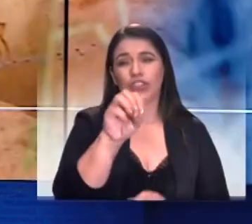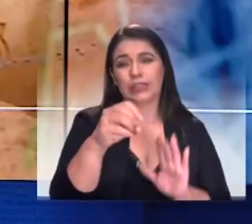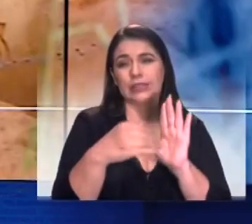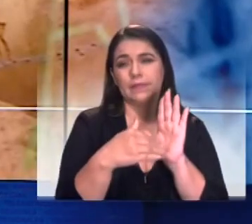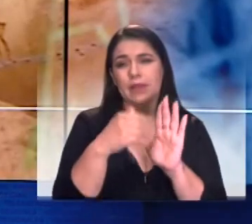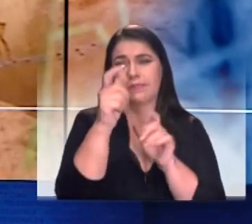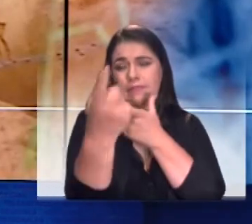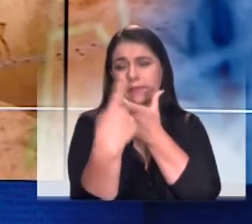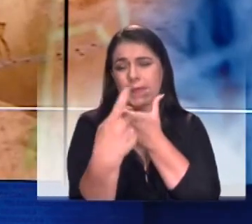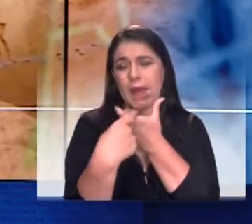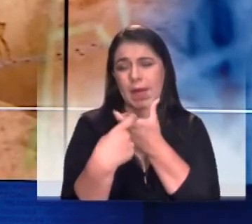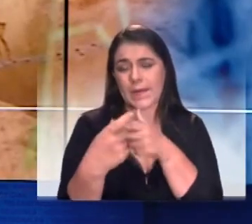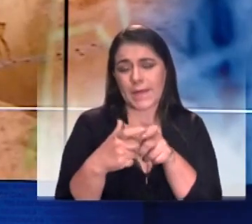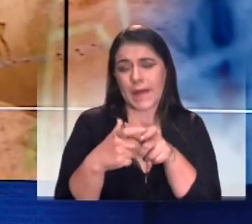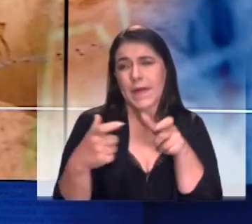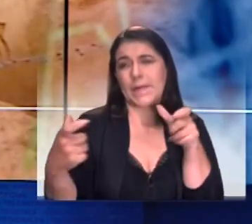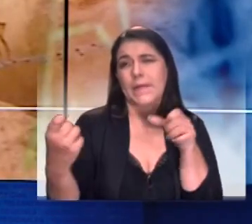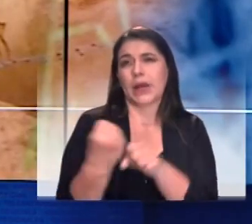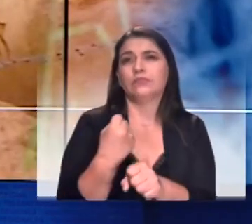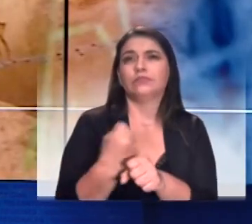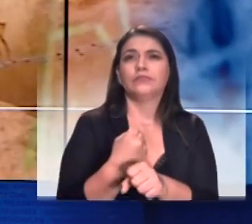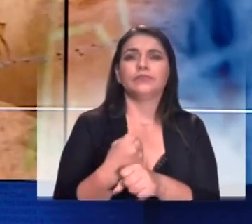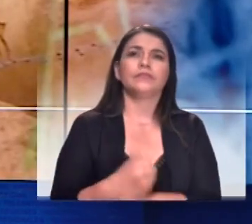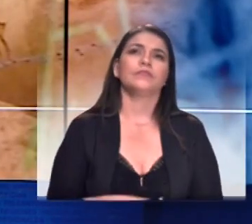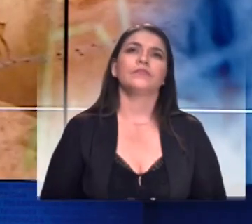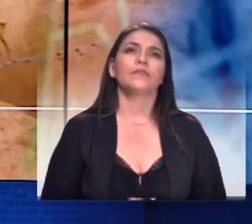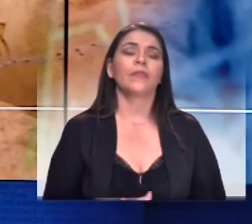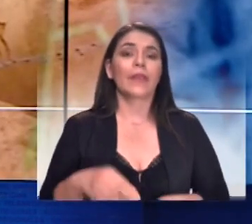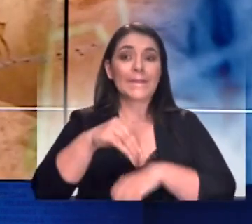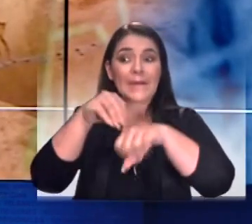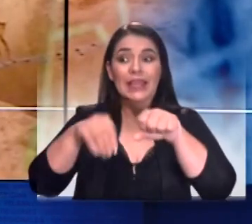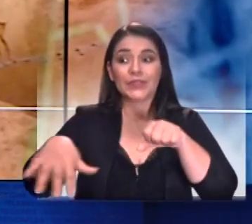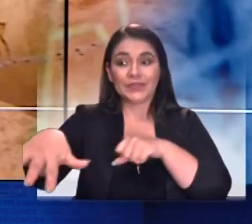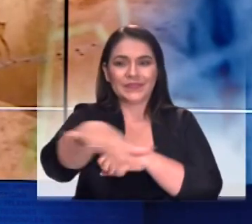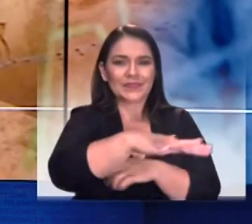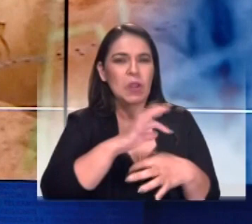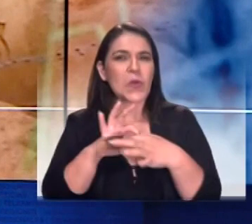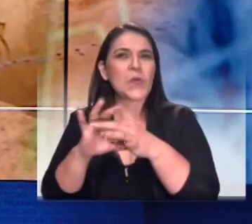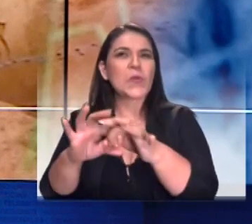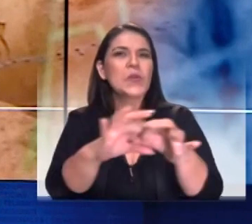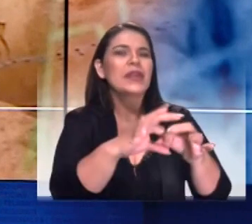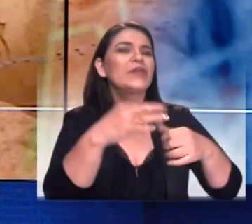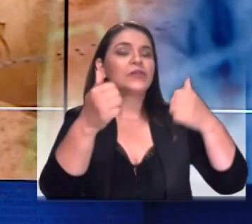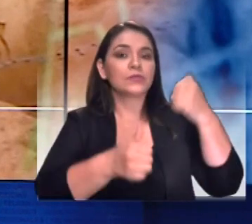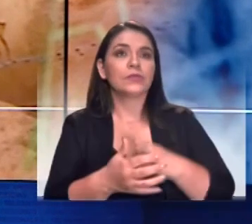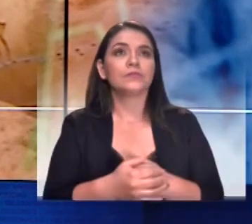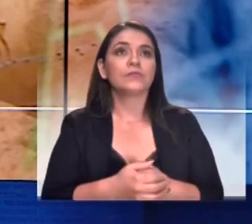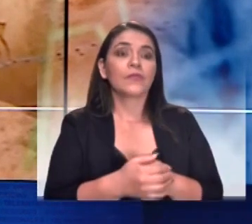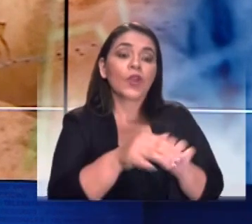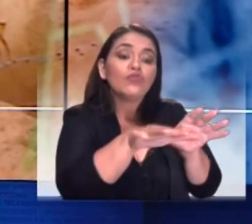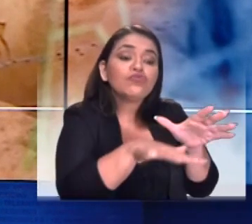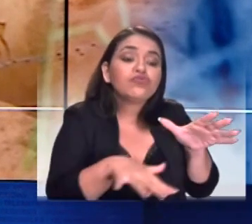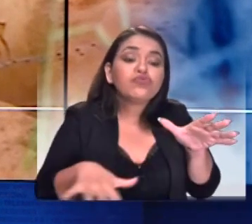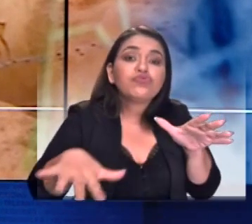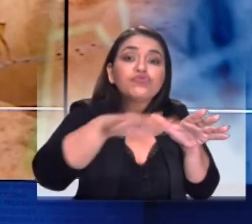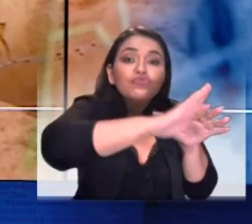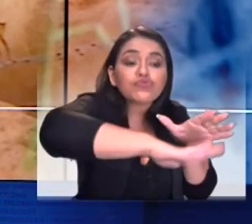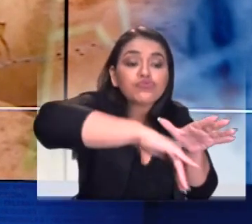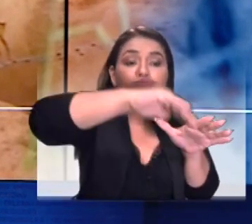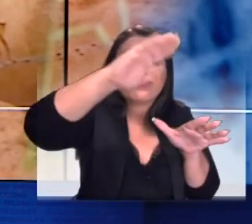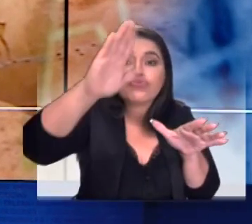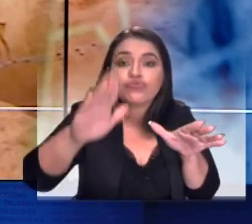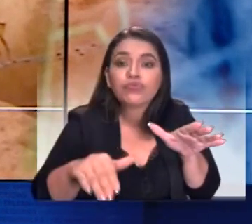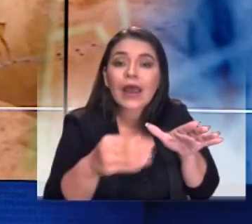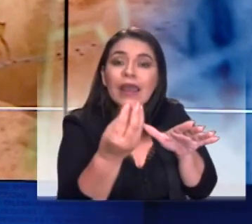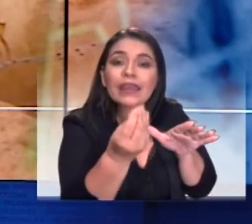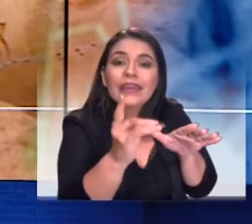vamos al municipio de bello donde sus habitantes se unieron por una buena causa rescatar las zonas verdes del cerro quitasol convertir una montaña